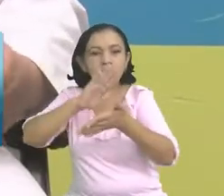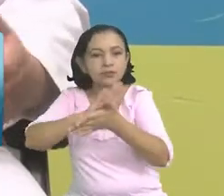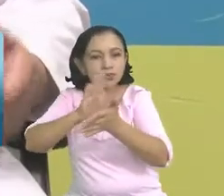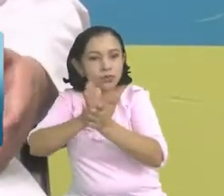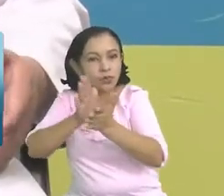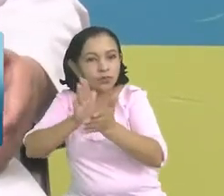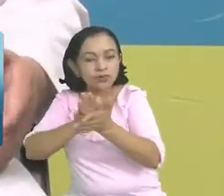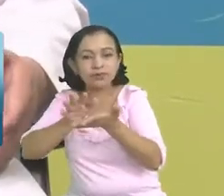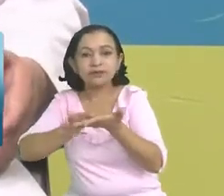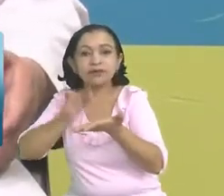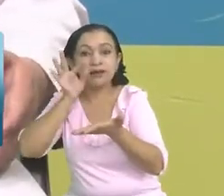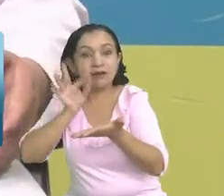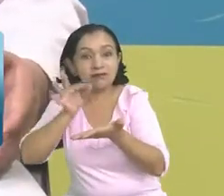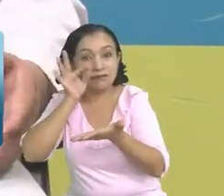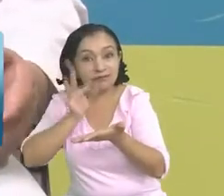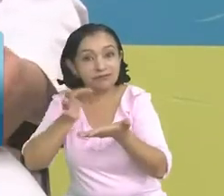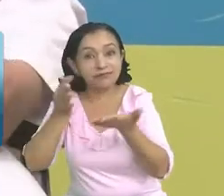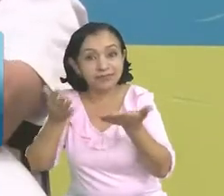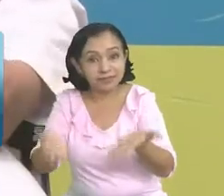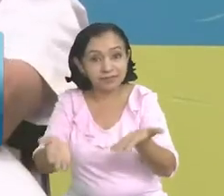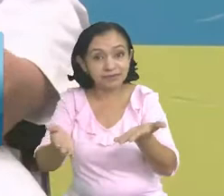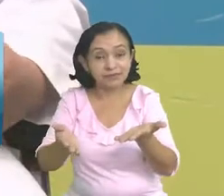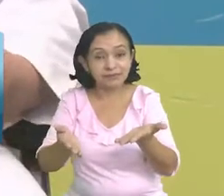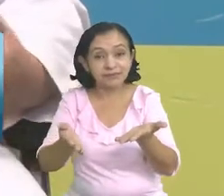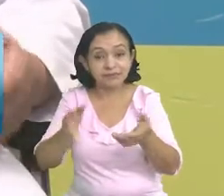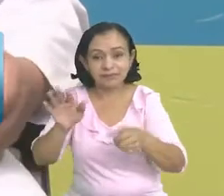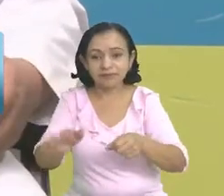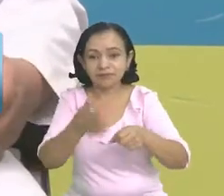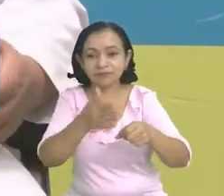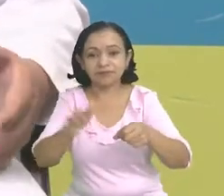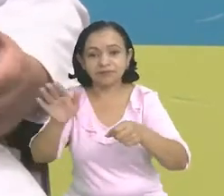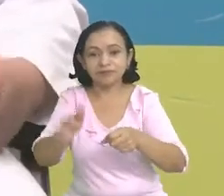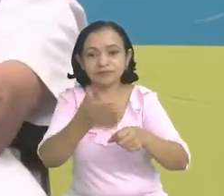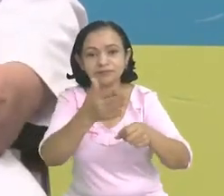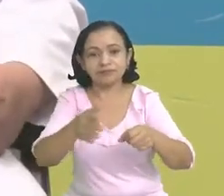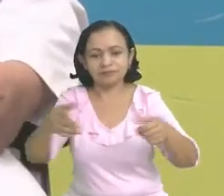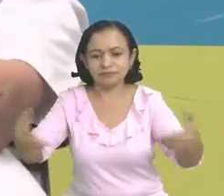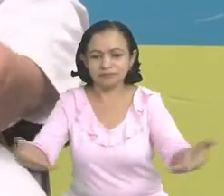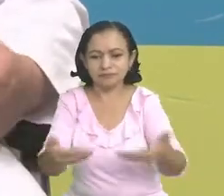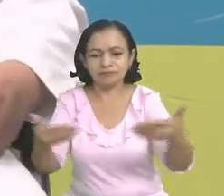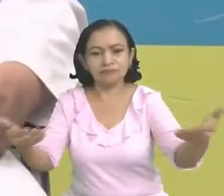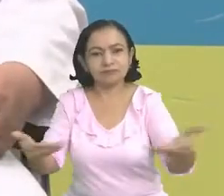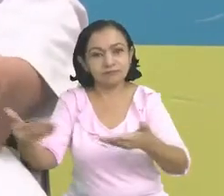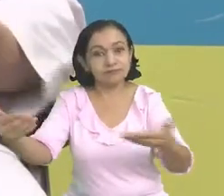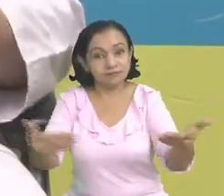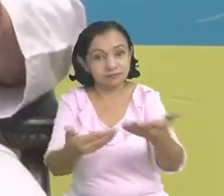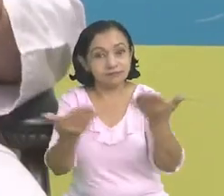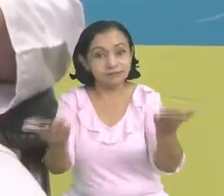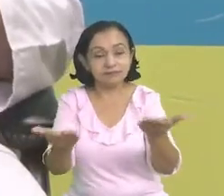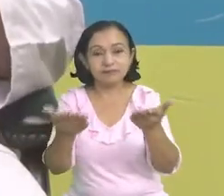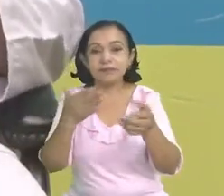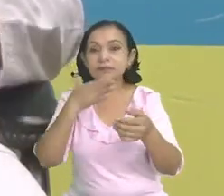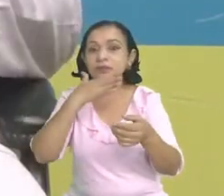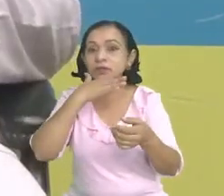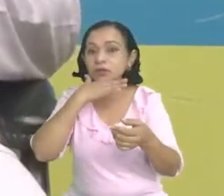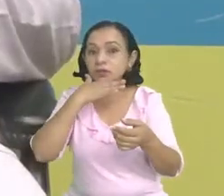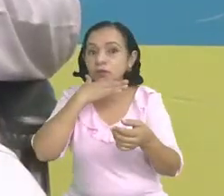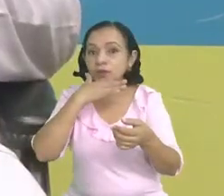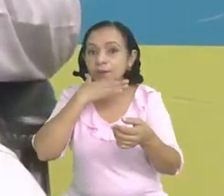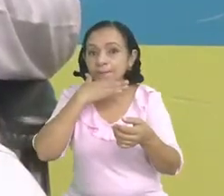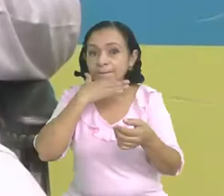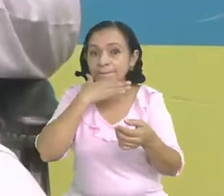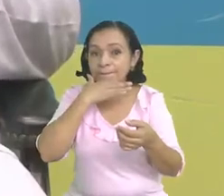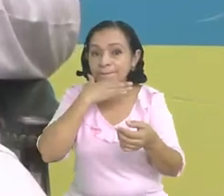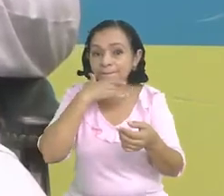tortilla, al café, ¿verdad? A cocinar las cosas en comal, en leña. Y entonces es muy difícil arrancar a